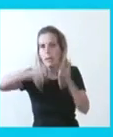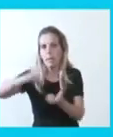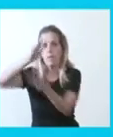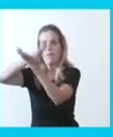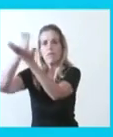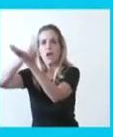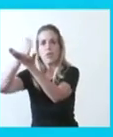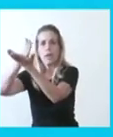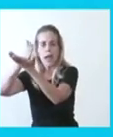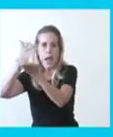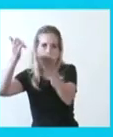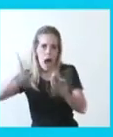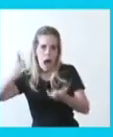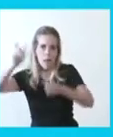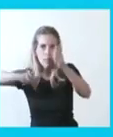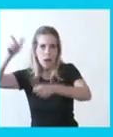vienen